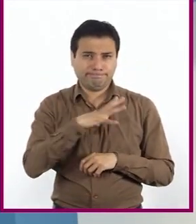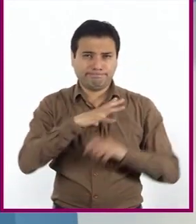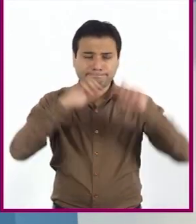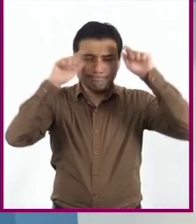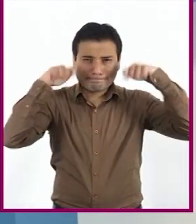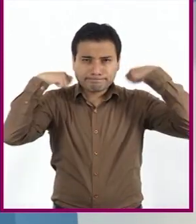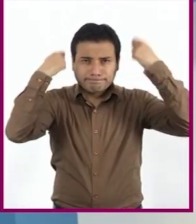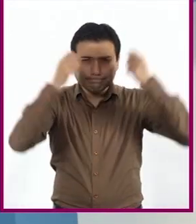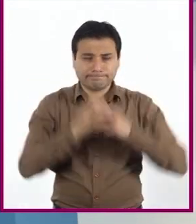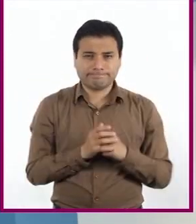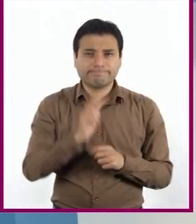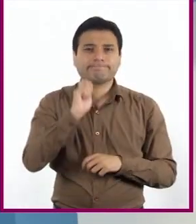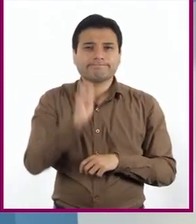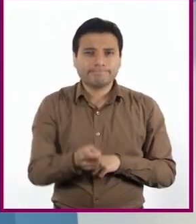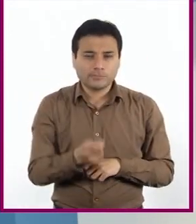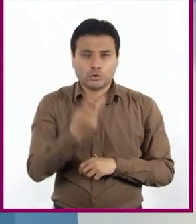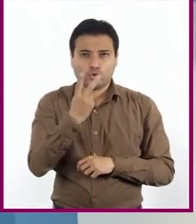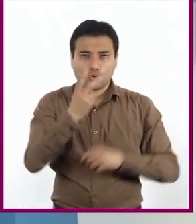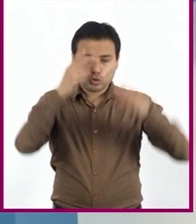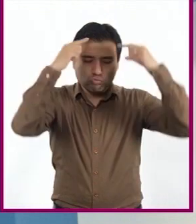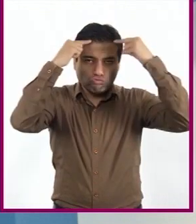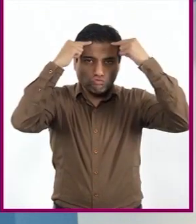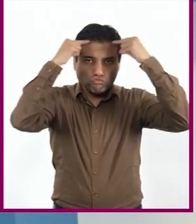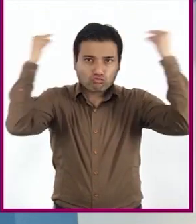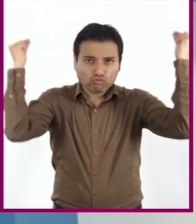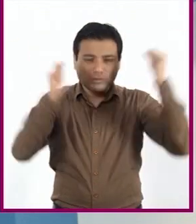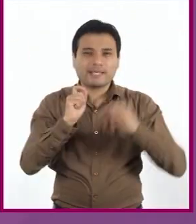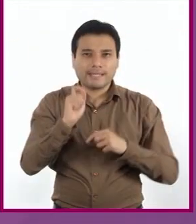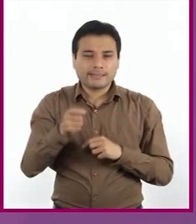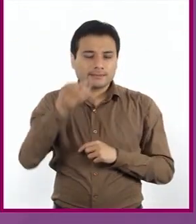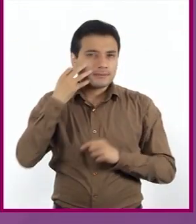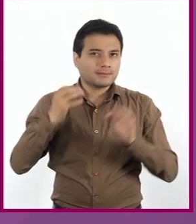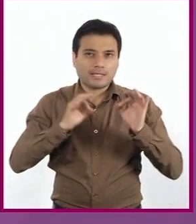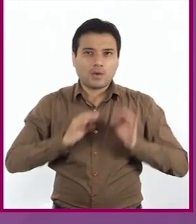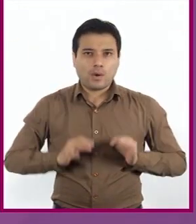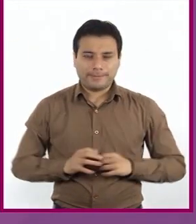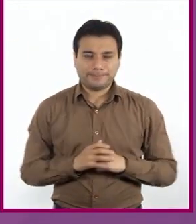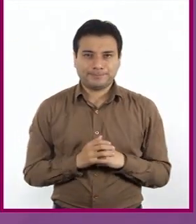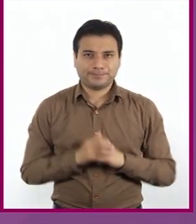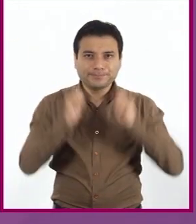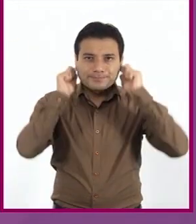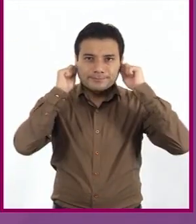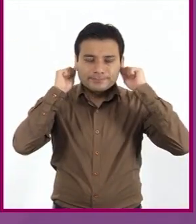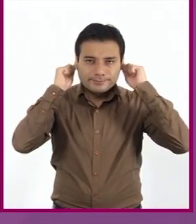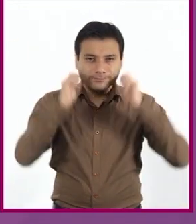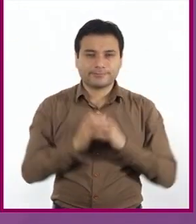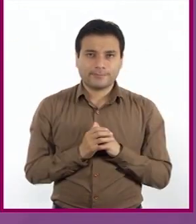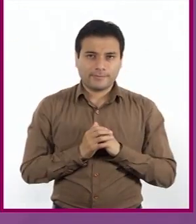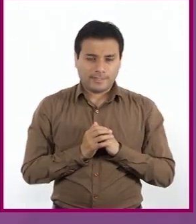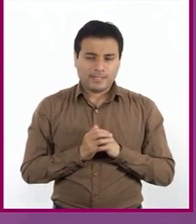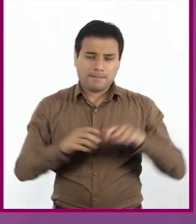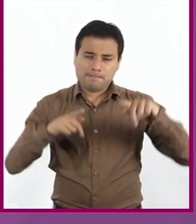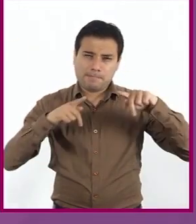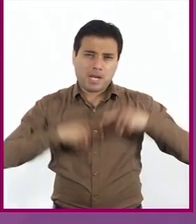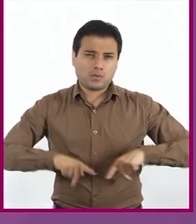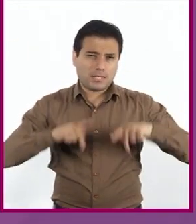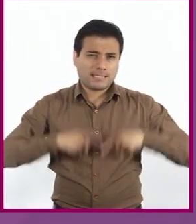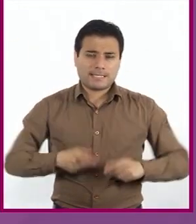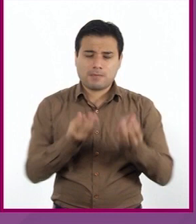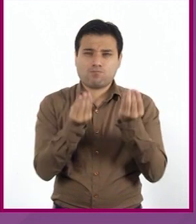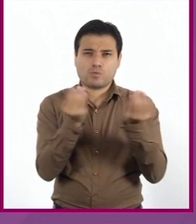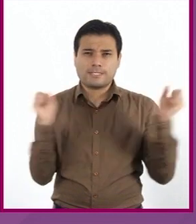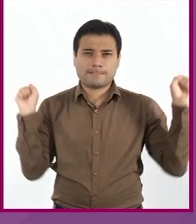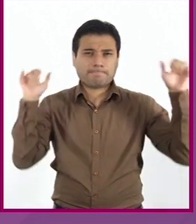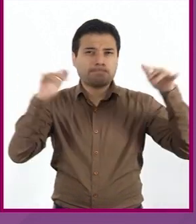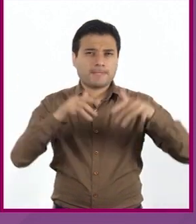lo regular tiene 2 picos que simulan las orejas del jaguar. Más de 1000 danzantes se congregan en las calles para la